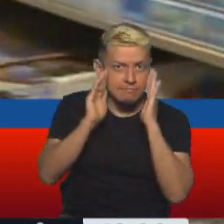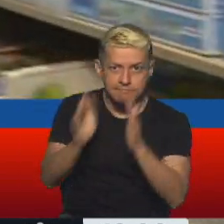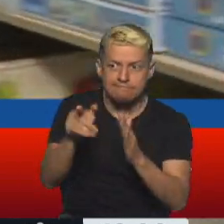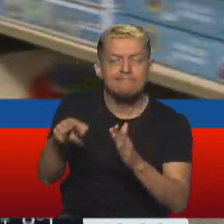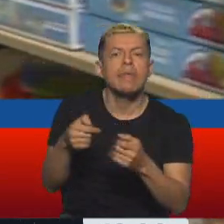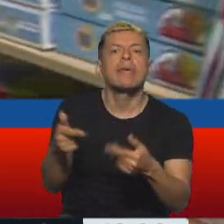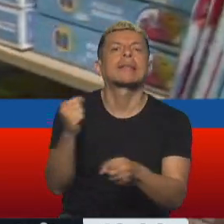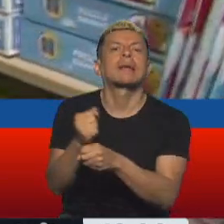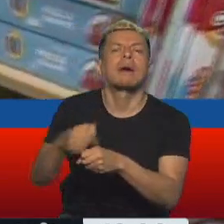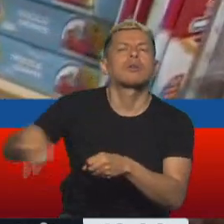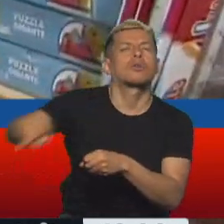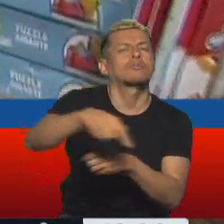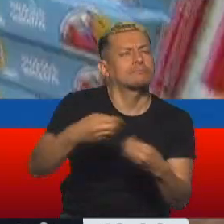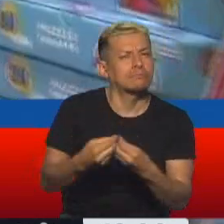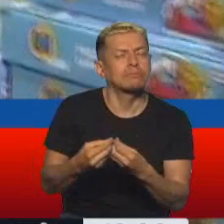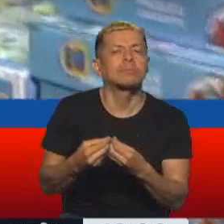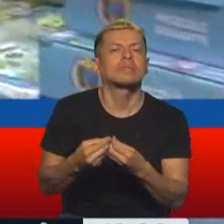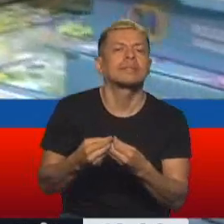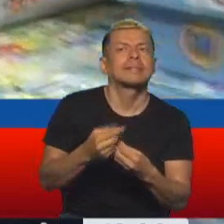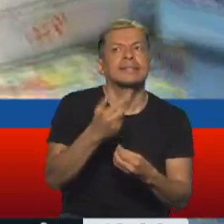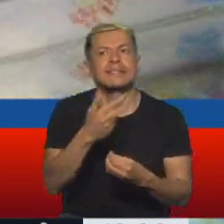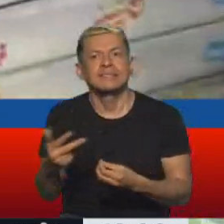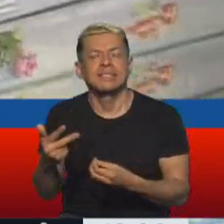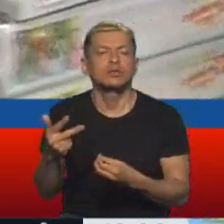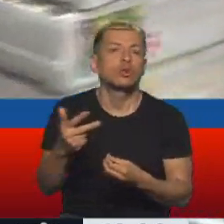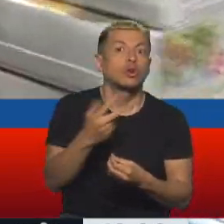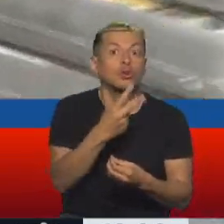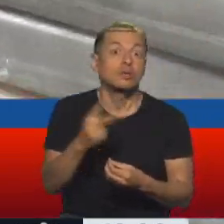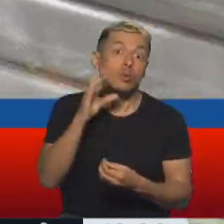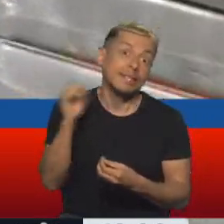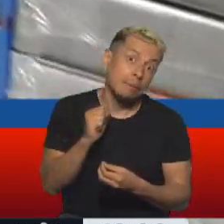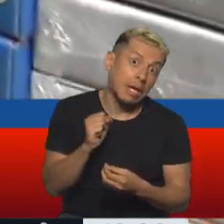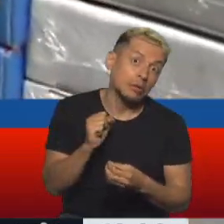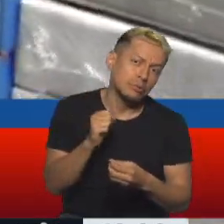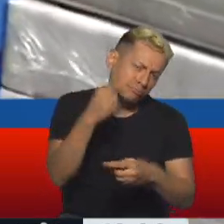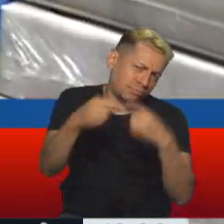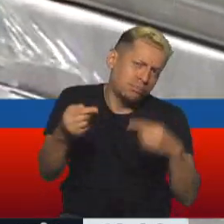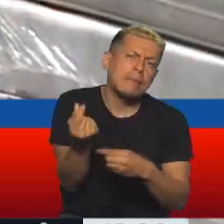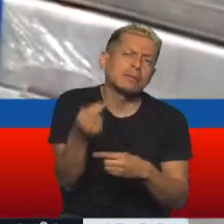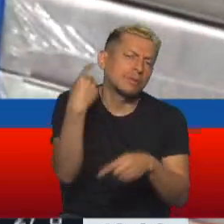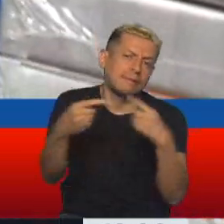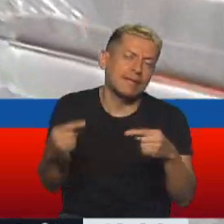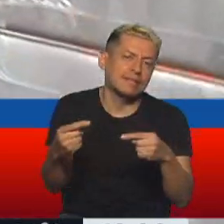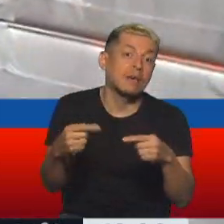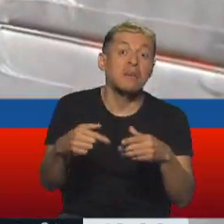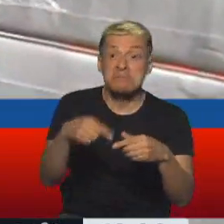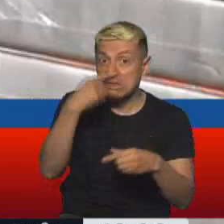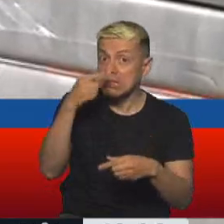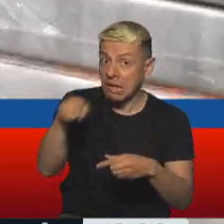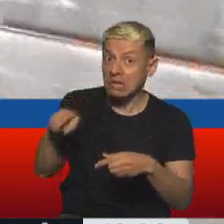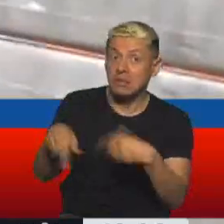trabajo a muchísimas familias. Desde 300, 250 pesos, pasando por todos los precios. Y realmente juegos